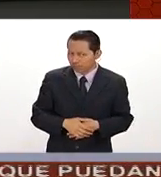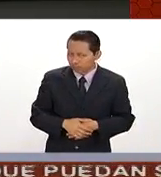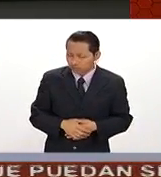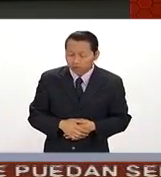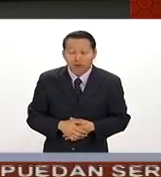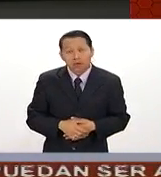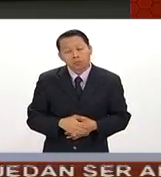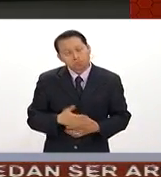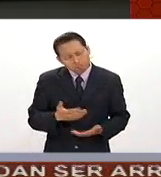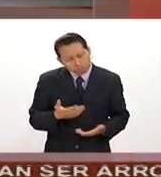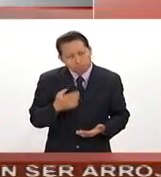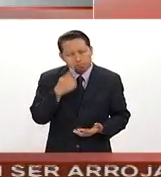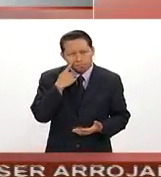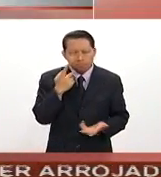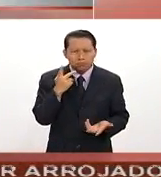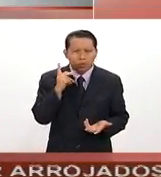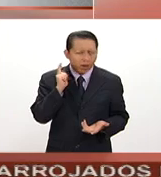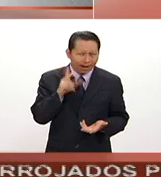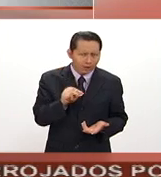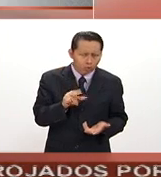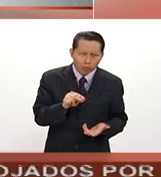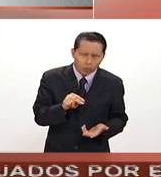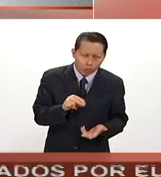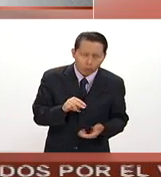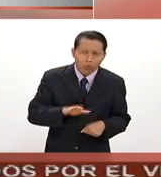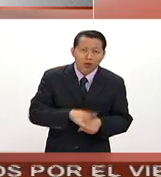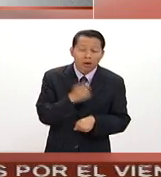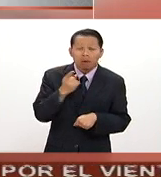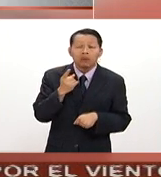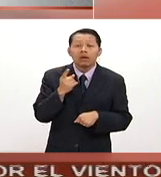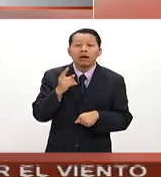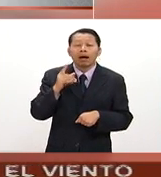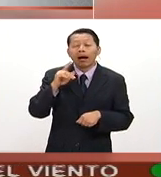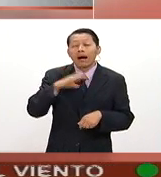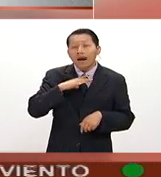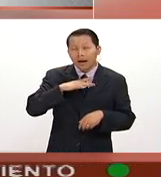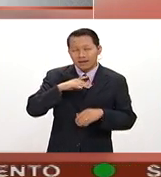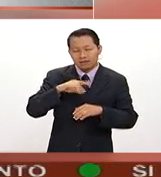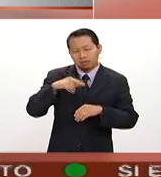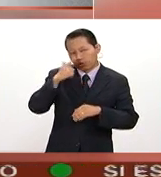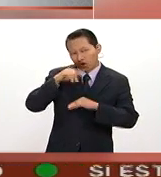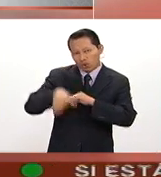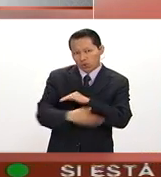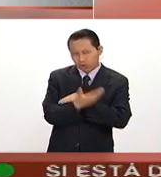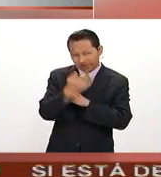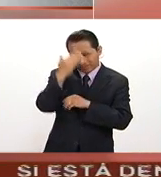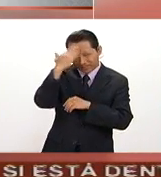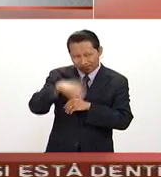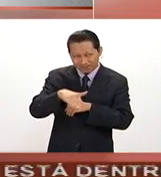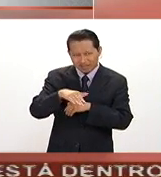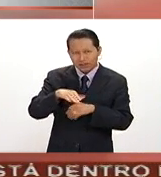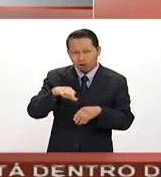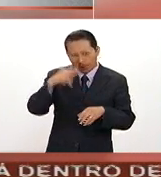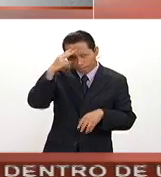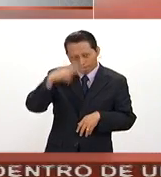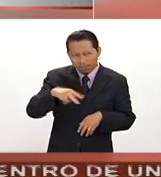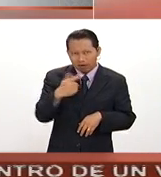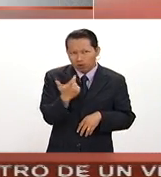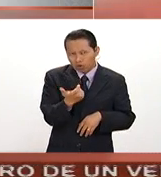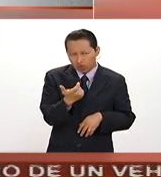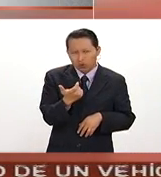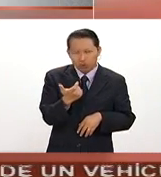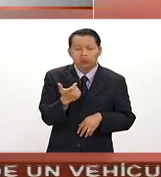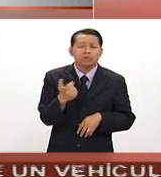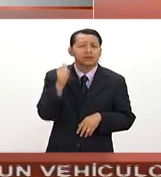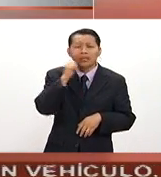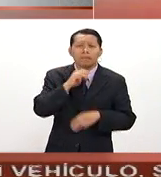yo esperaría que no. De hecho, durante la noche nuestro peso, que como sabemos se cotiza en todo